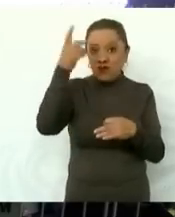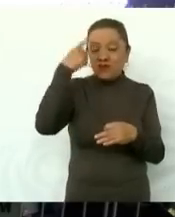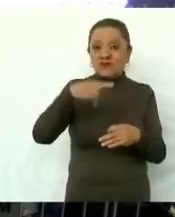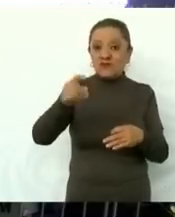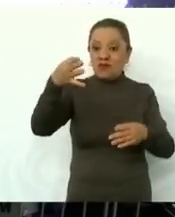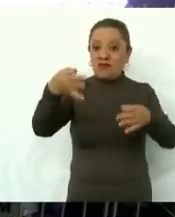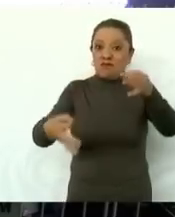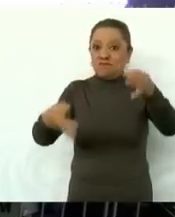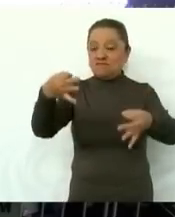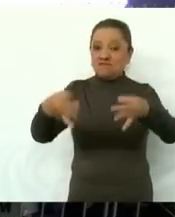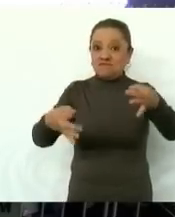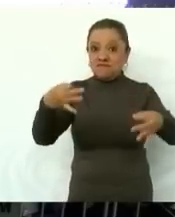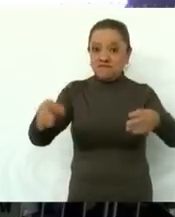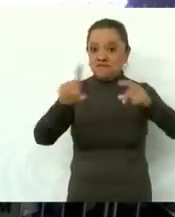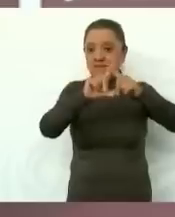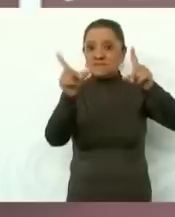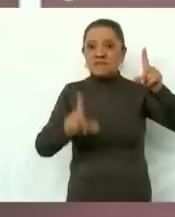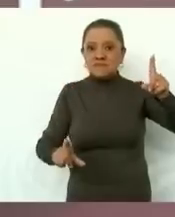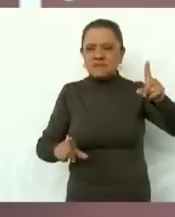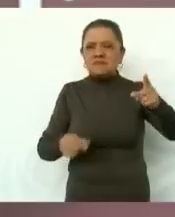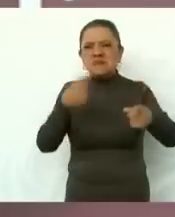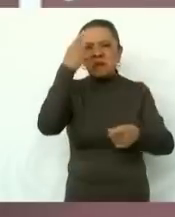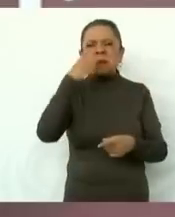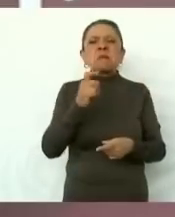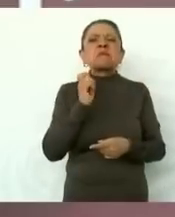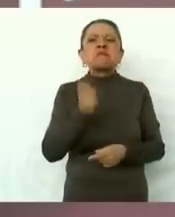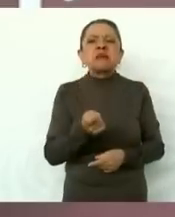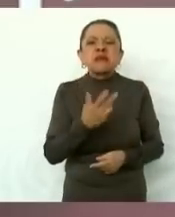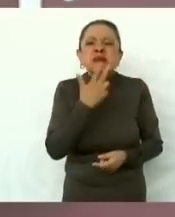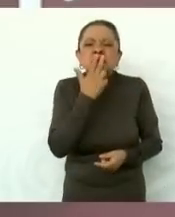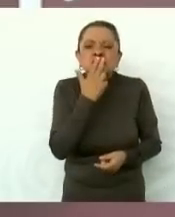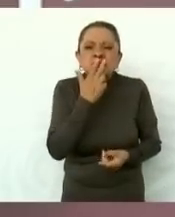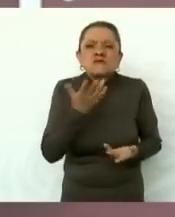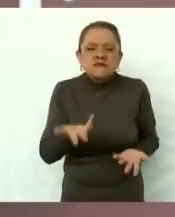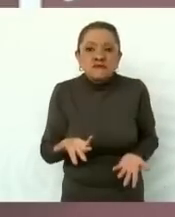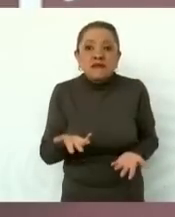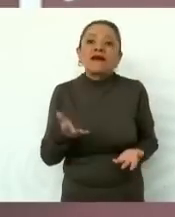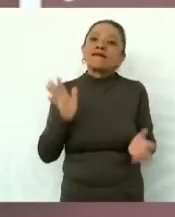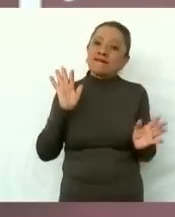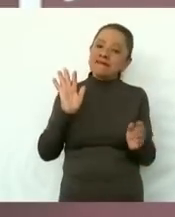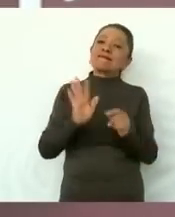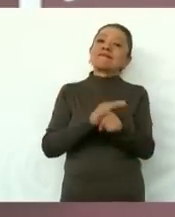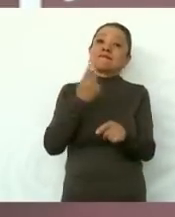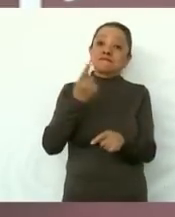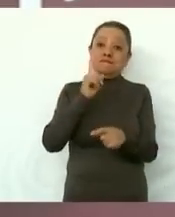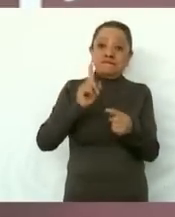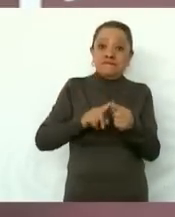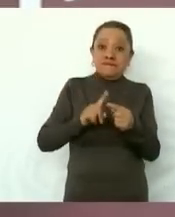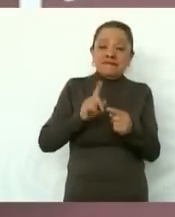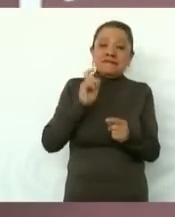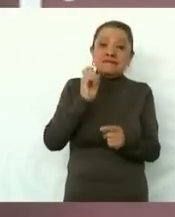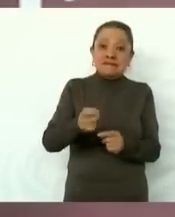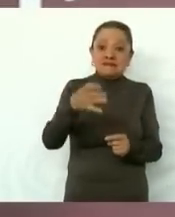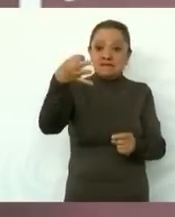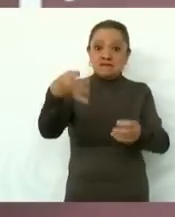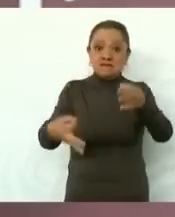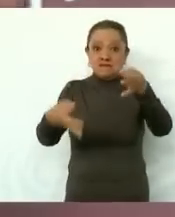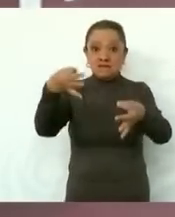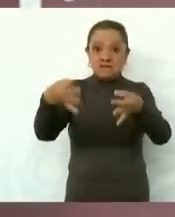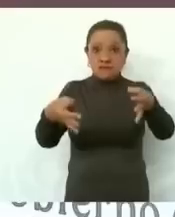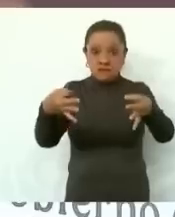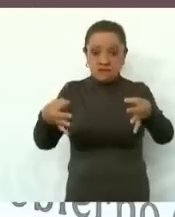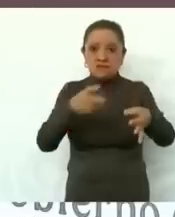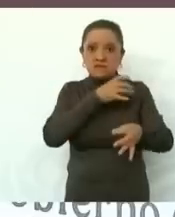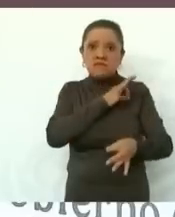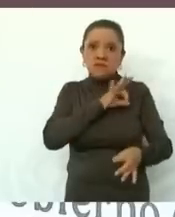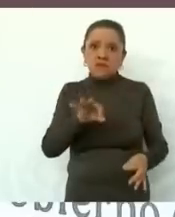¿Y de qué sirve eso? Pues de que quien llegue a ser ministra o ministro de la Corte diga: a mí me eligió el pueblo y